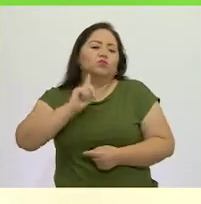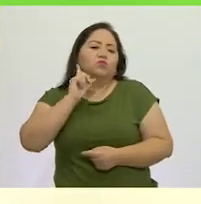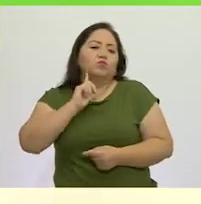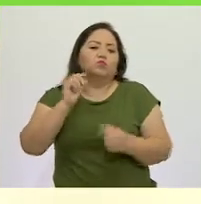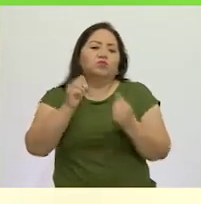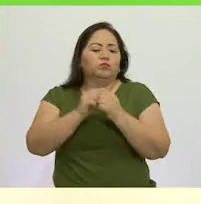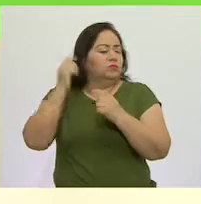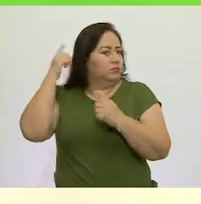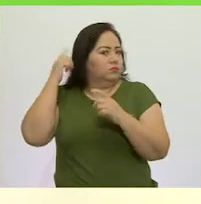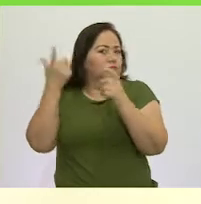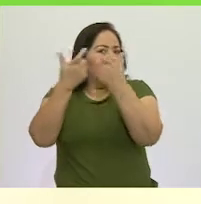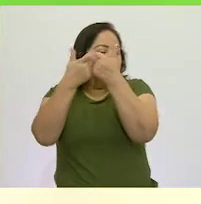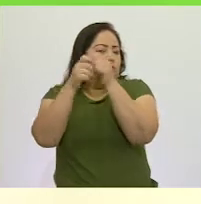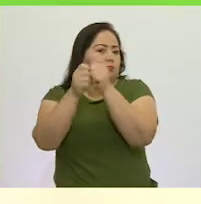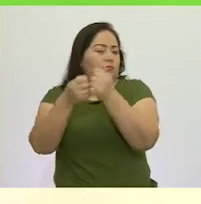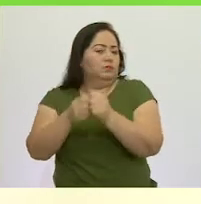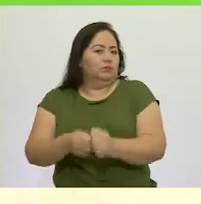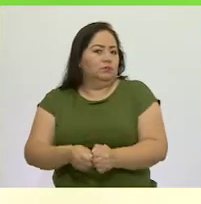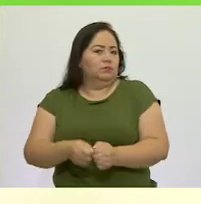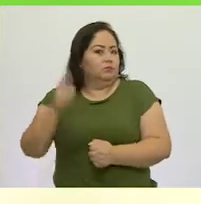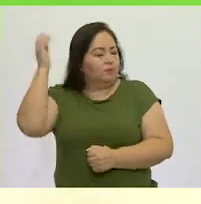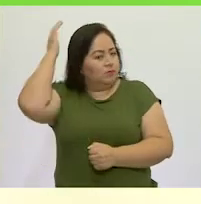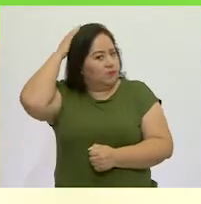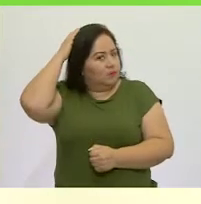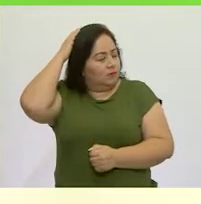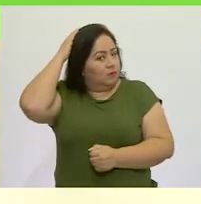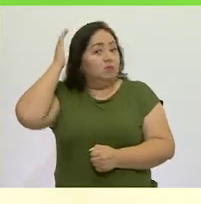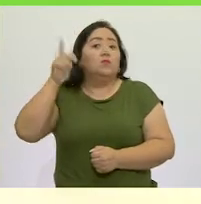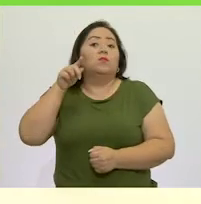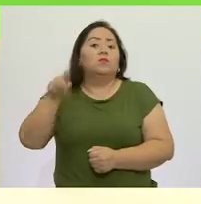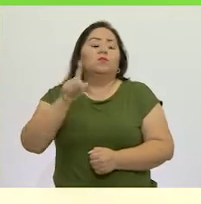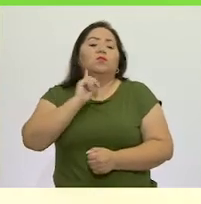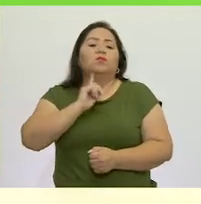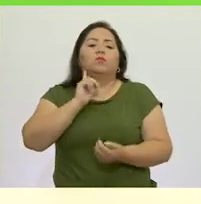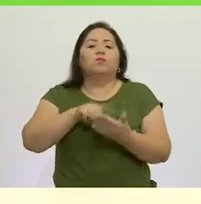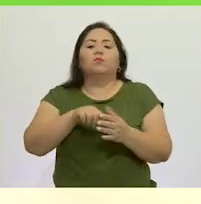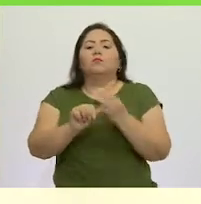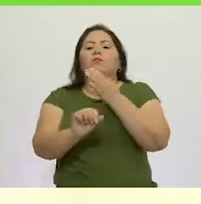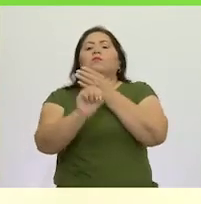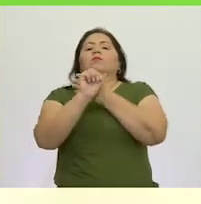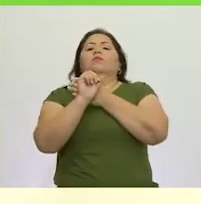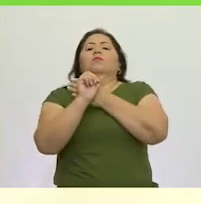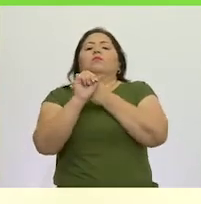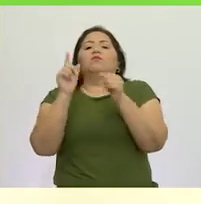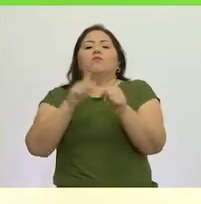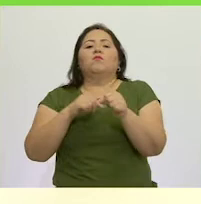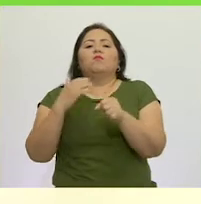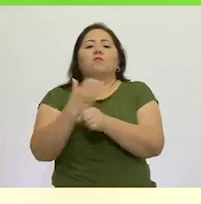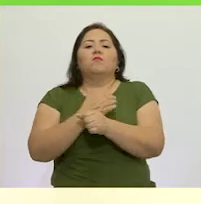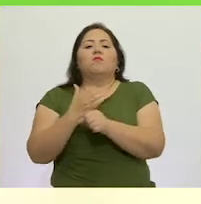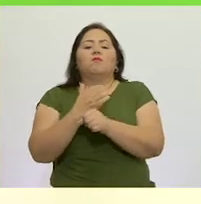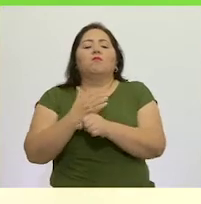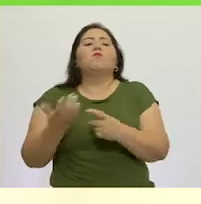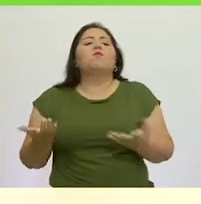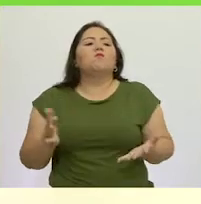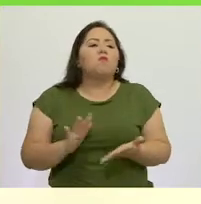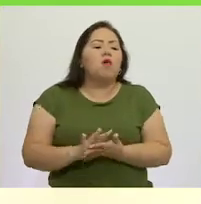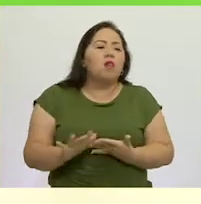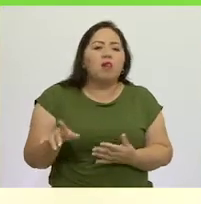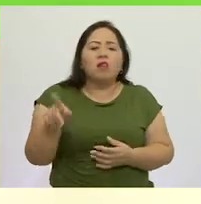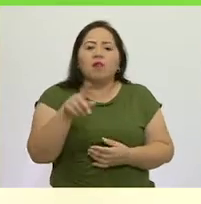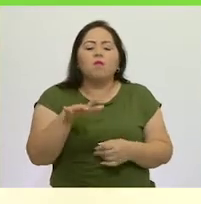una trenza. Esta trenza la tiene en la cabeza. Ella está recargada en un objeto de color café.